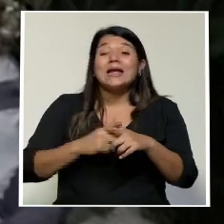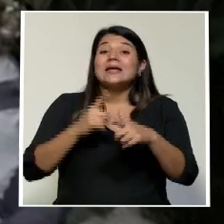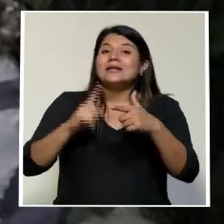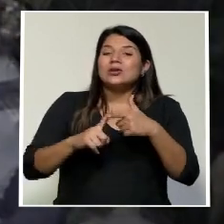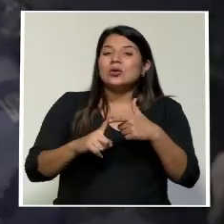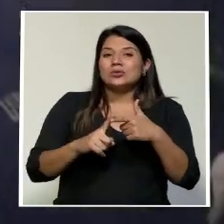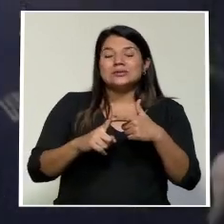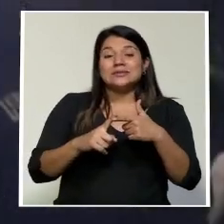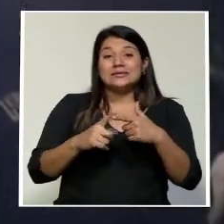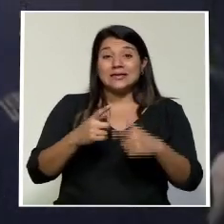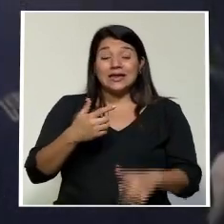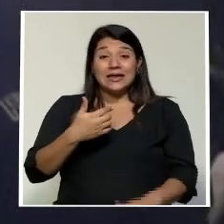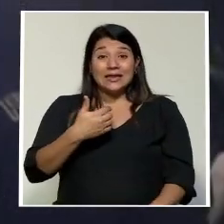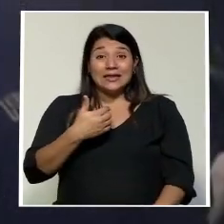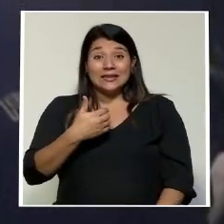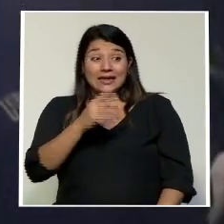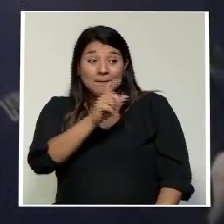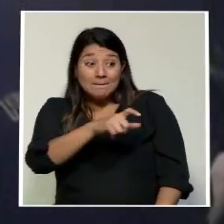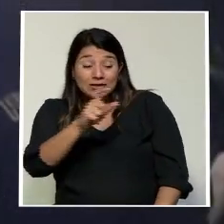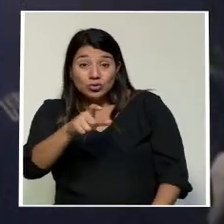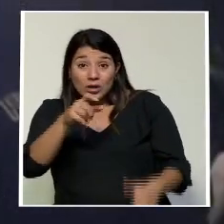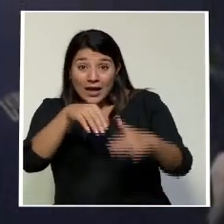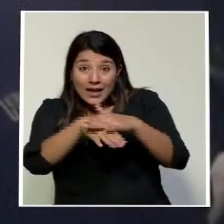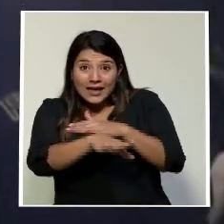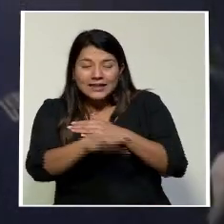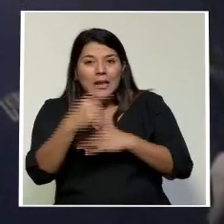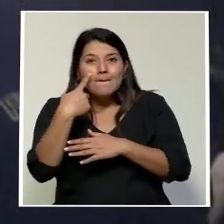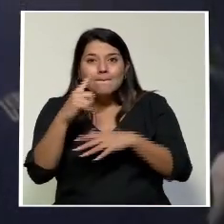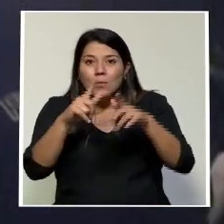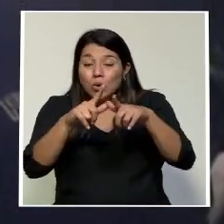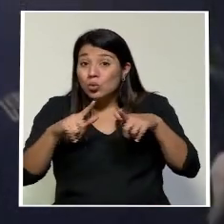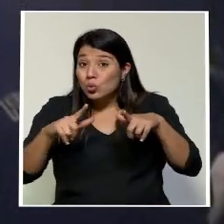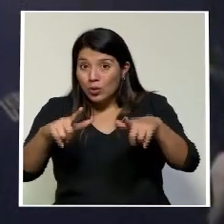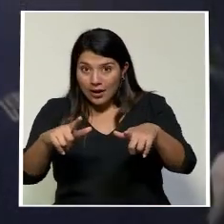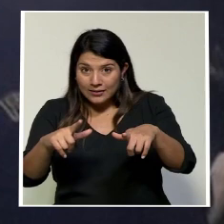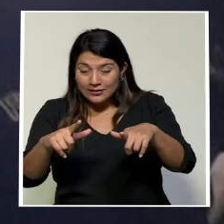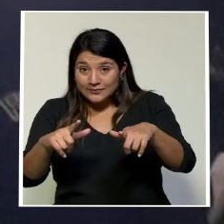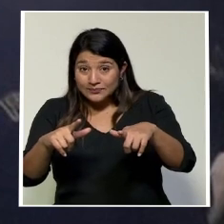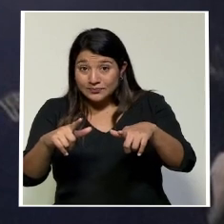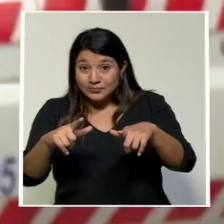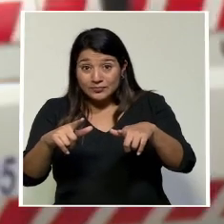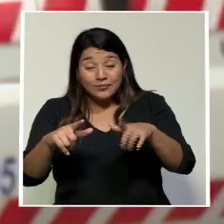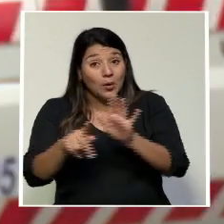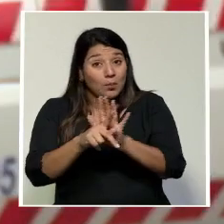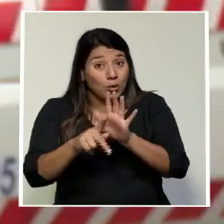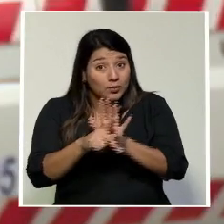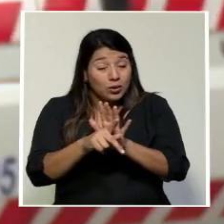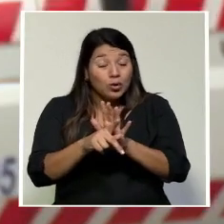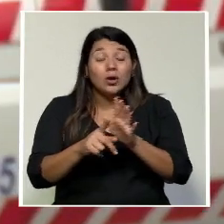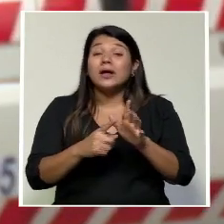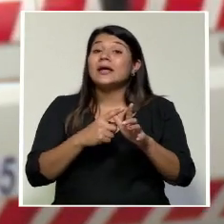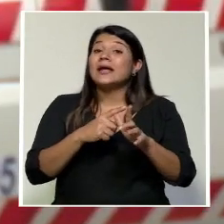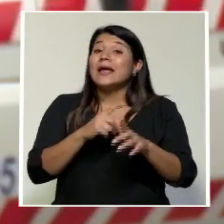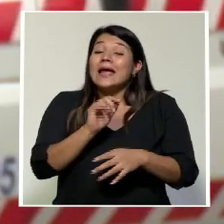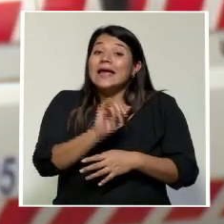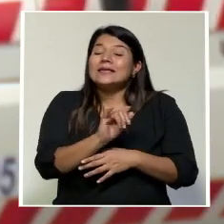particularidad de personas ingresando por lugares donde no deben va a tener una